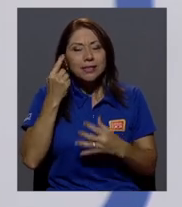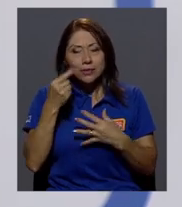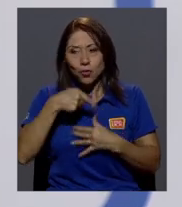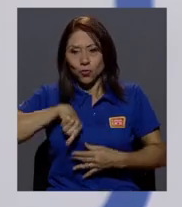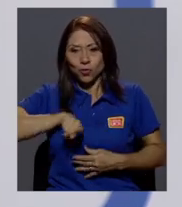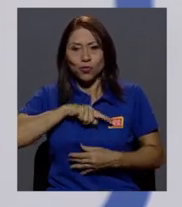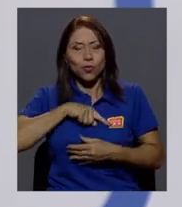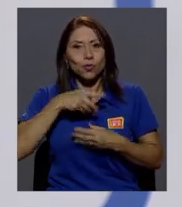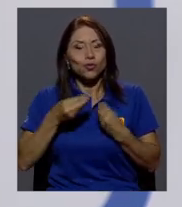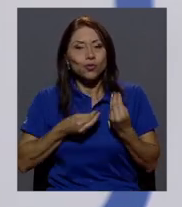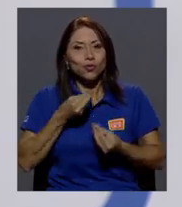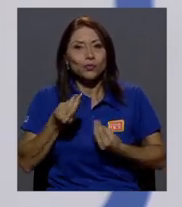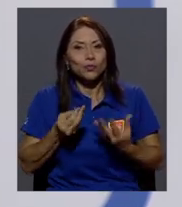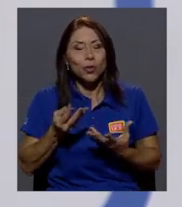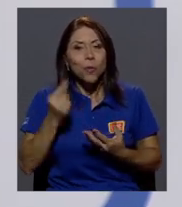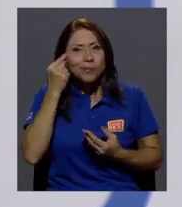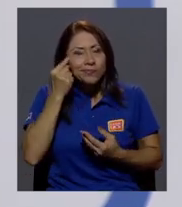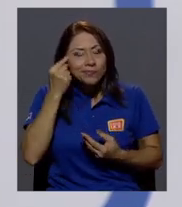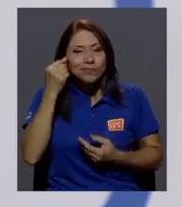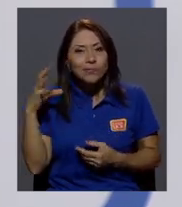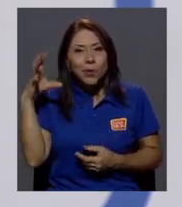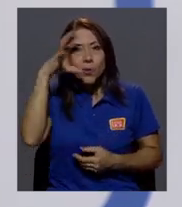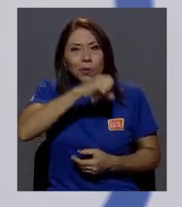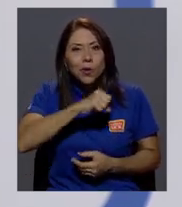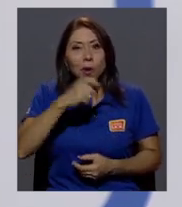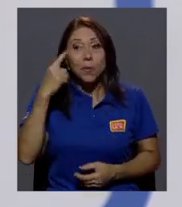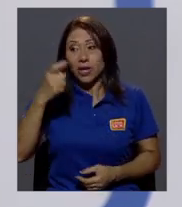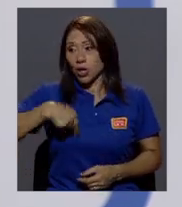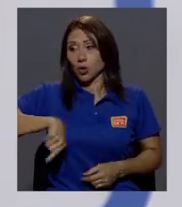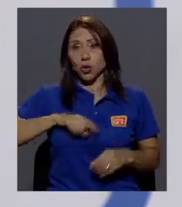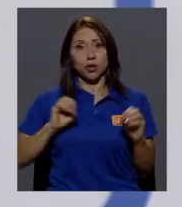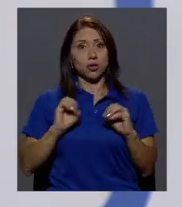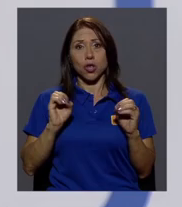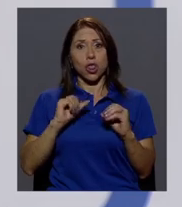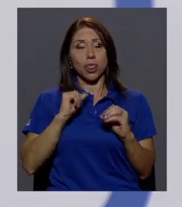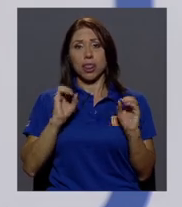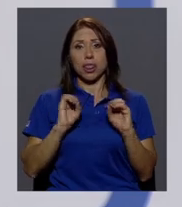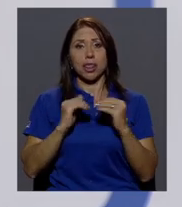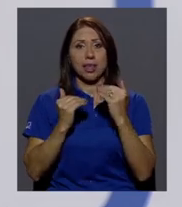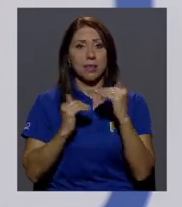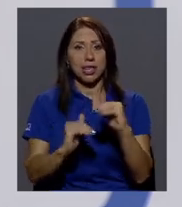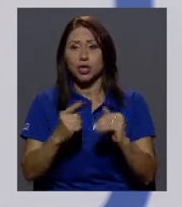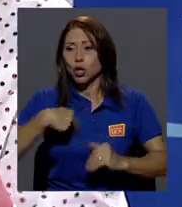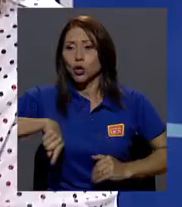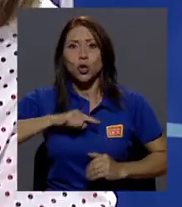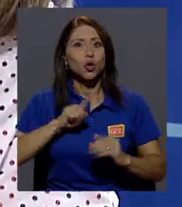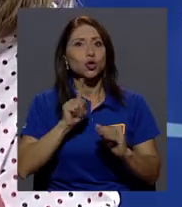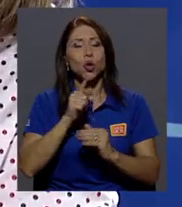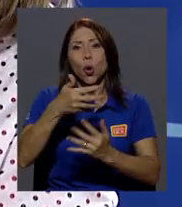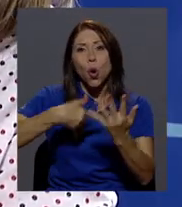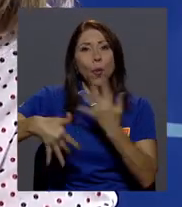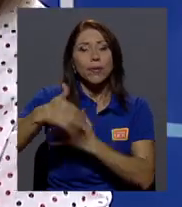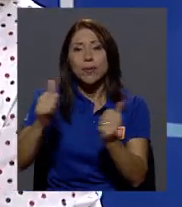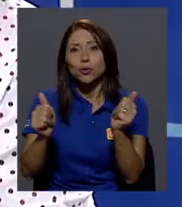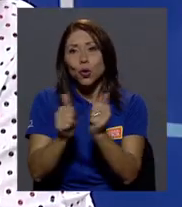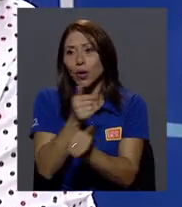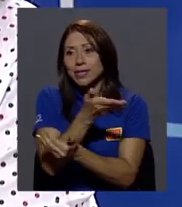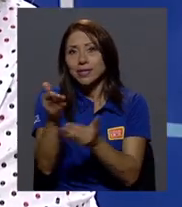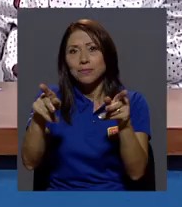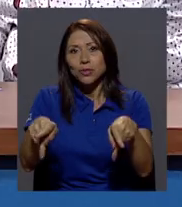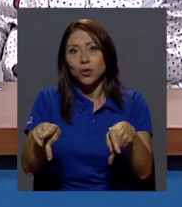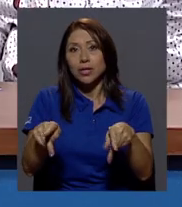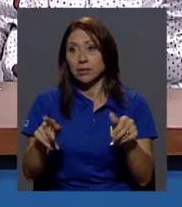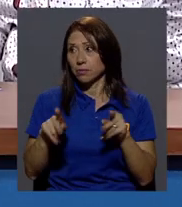nosotros porque no tenemos ninguna ninguna esta limitación ni convivimos directamente con esto en la ciudad entonces